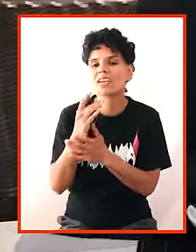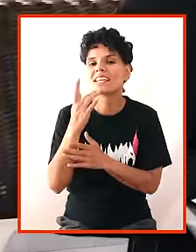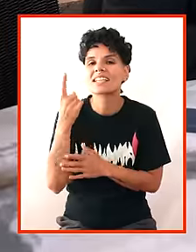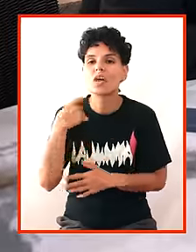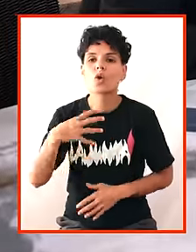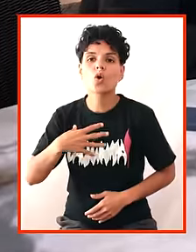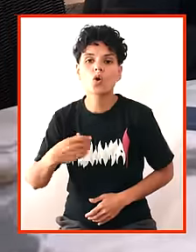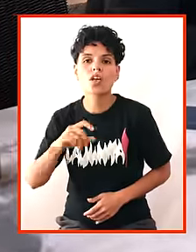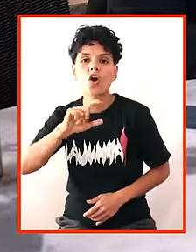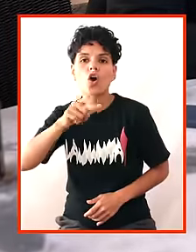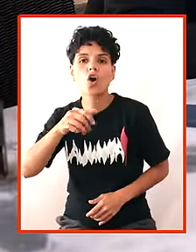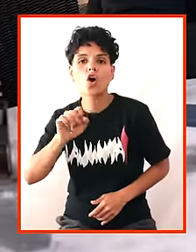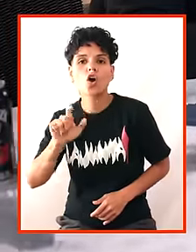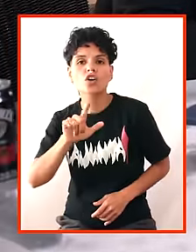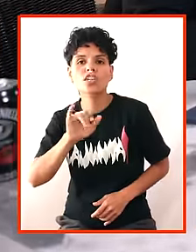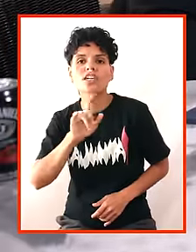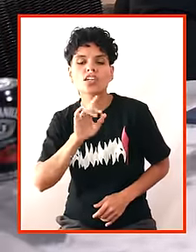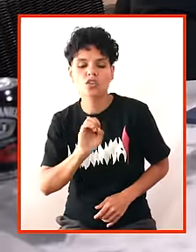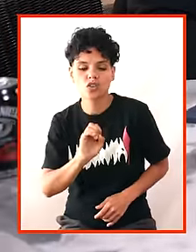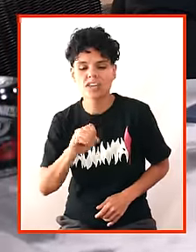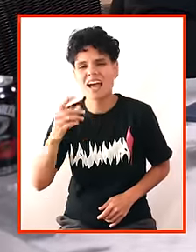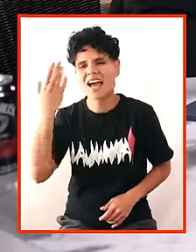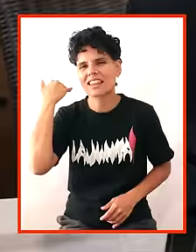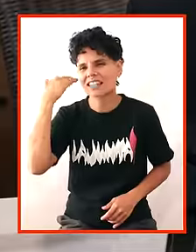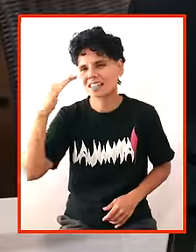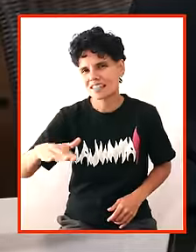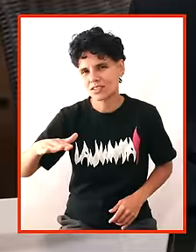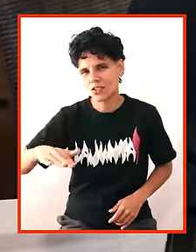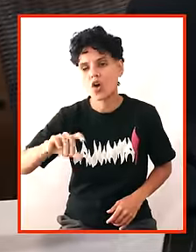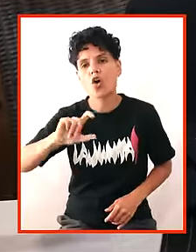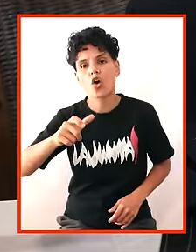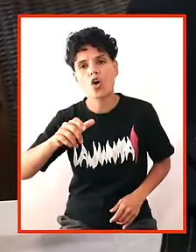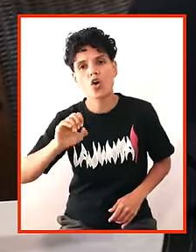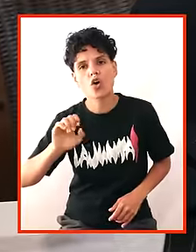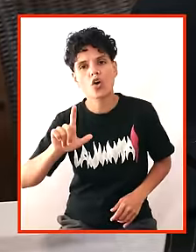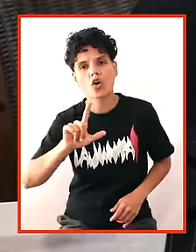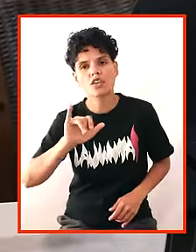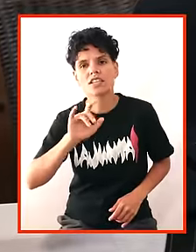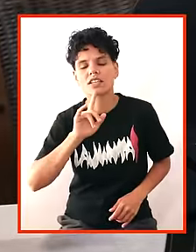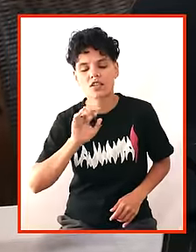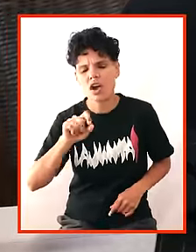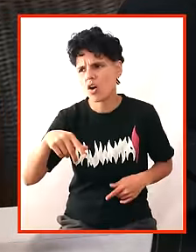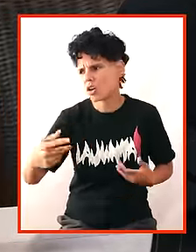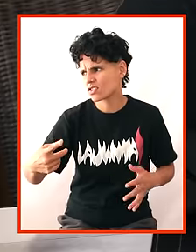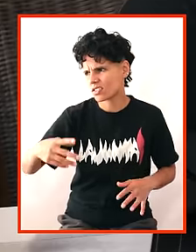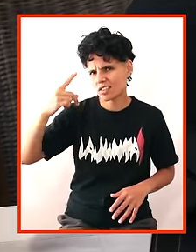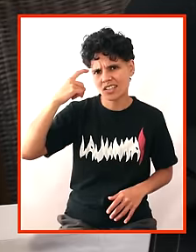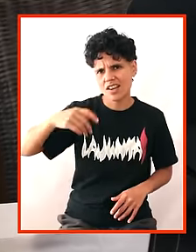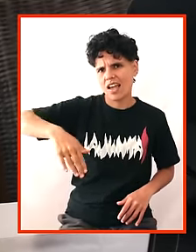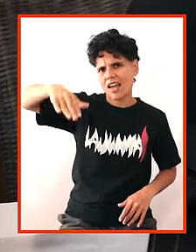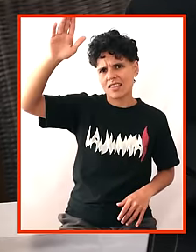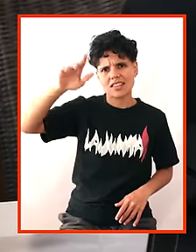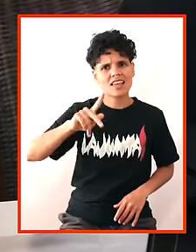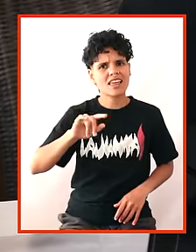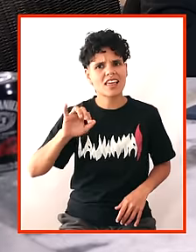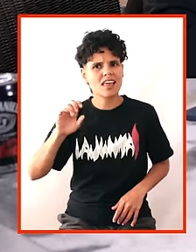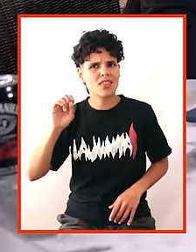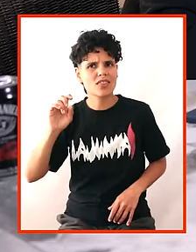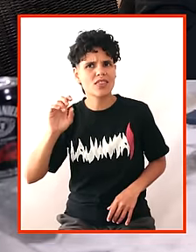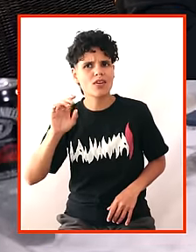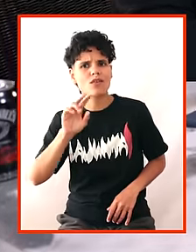Claro. Y Goyito era muy desordenado. Chico. Dentro de la era muy chico. Goyito habrá de ser un más grande que Kid Voodoo. Claro.